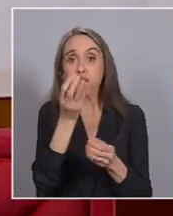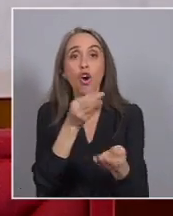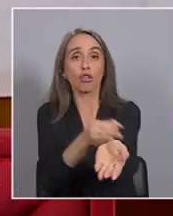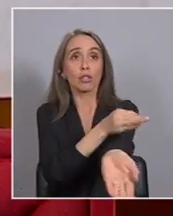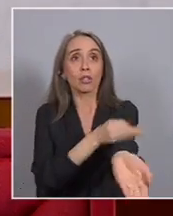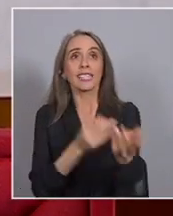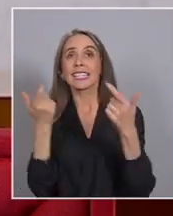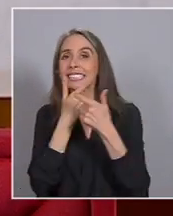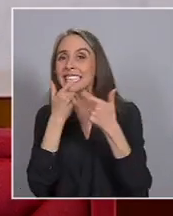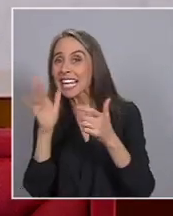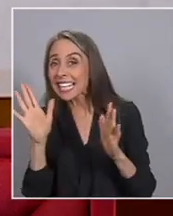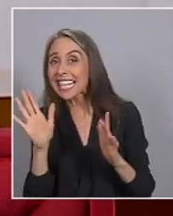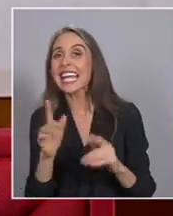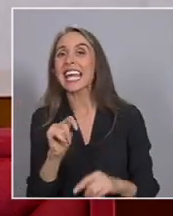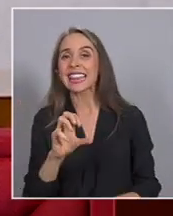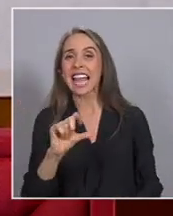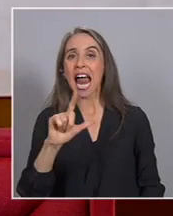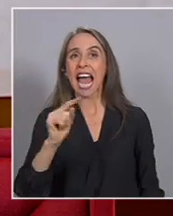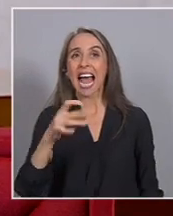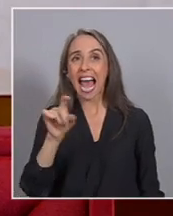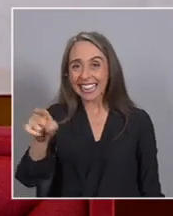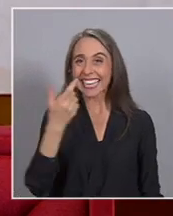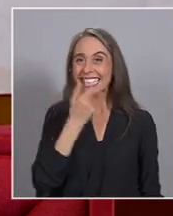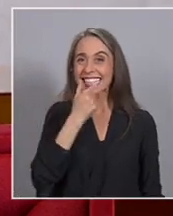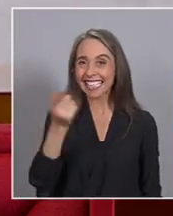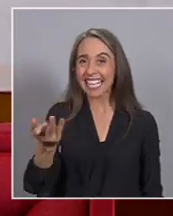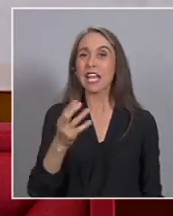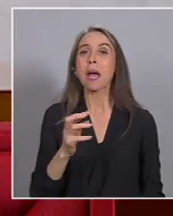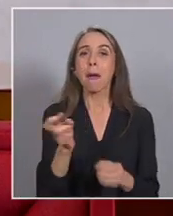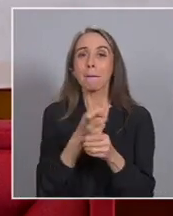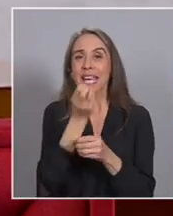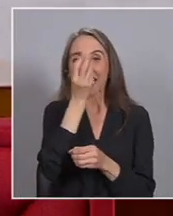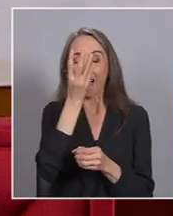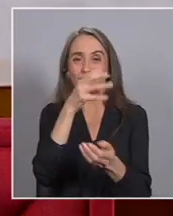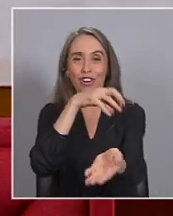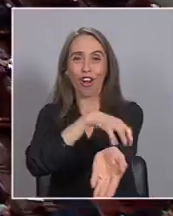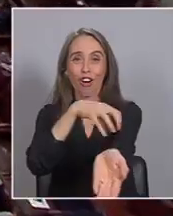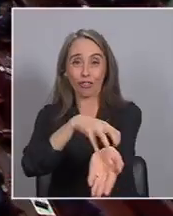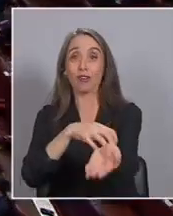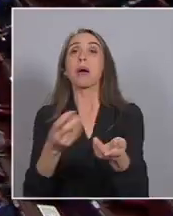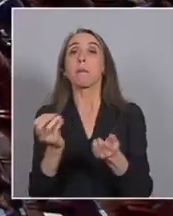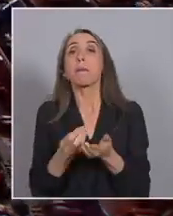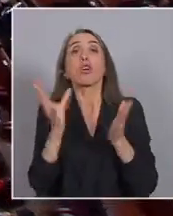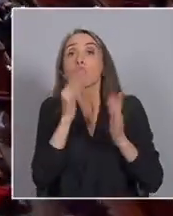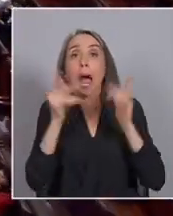a ir Talagante, Peñaflor,